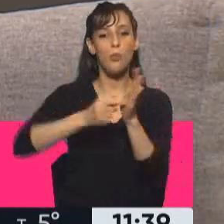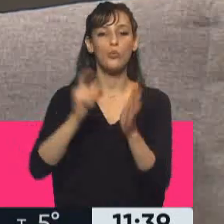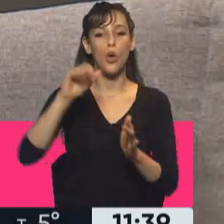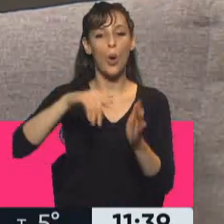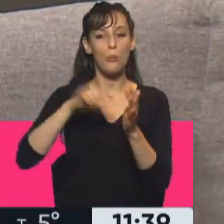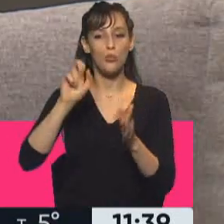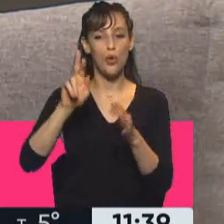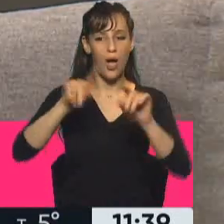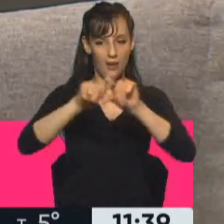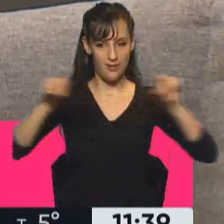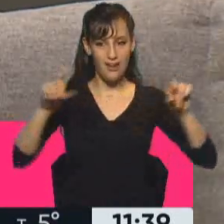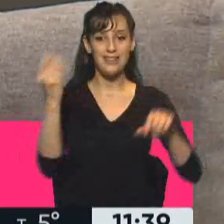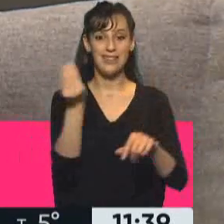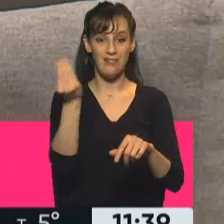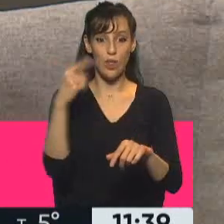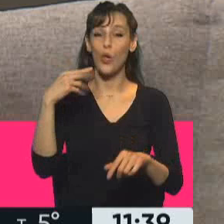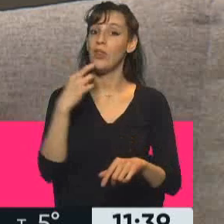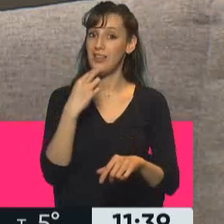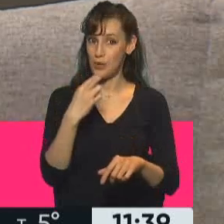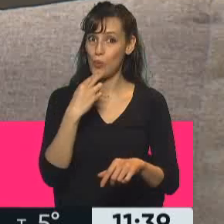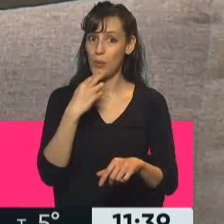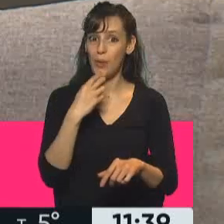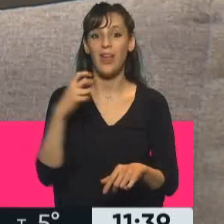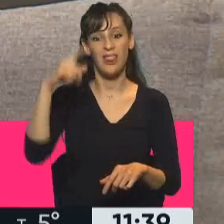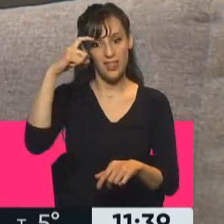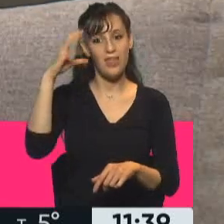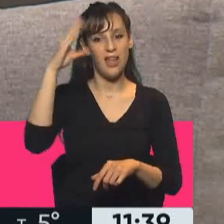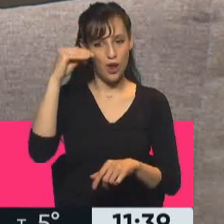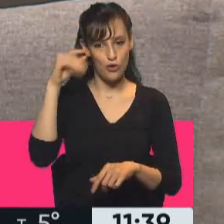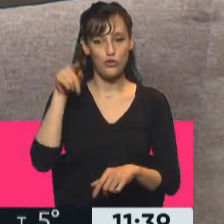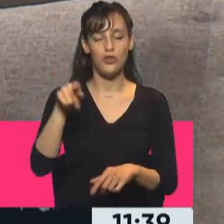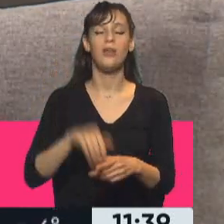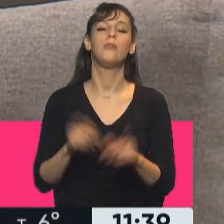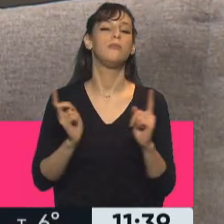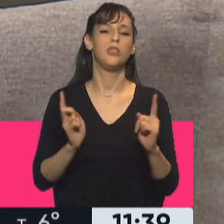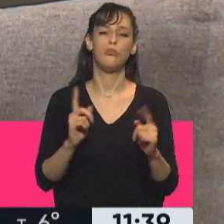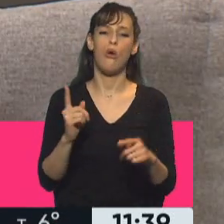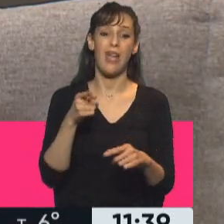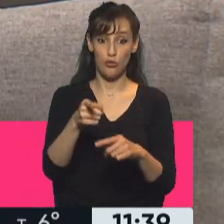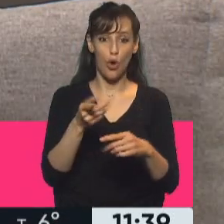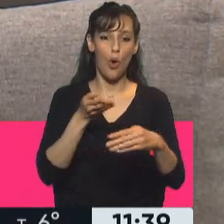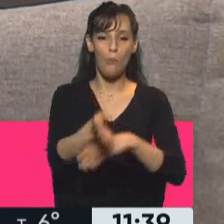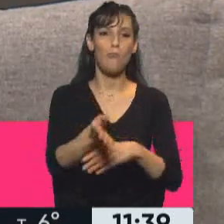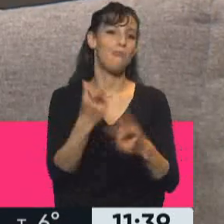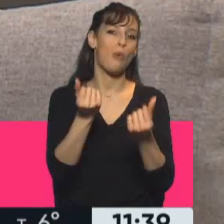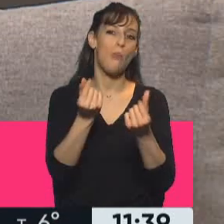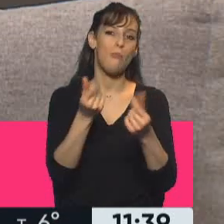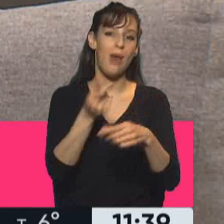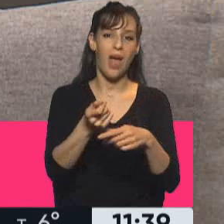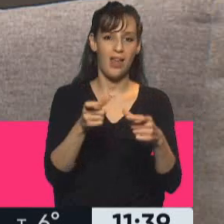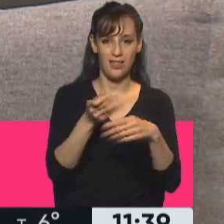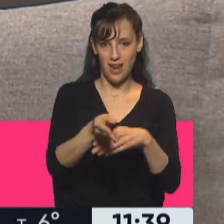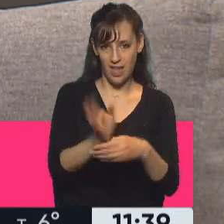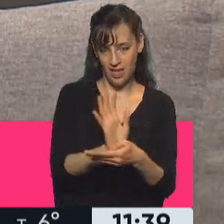este sábado 19 a las 22. Yo creo que lo más lo hacemos para compartir un momento especial con la